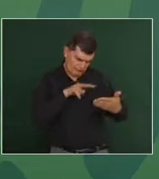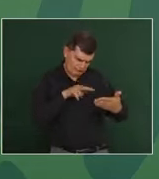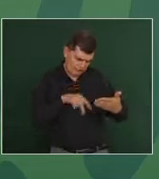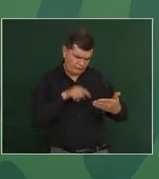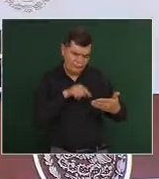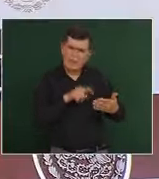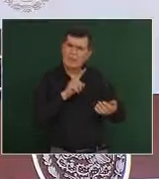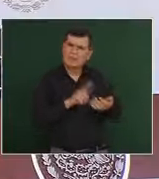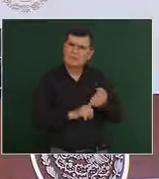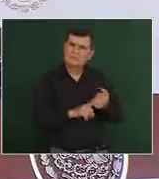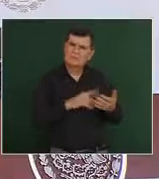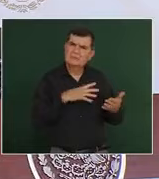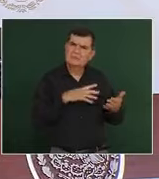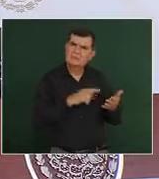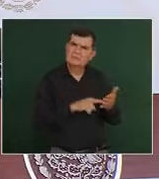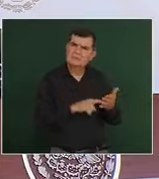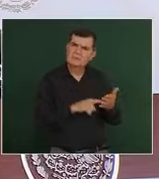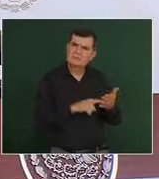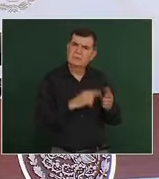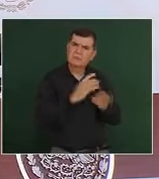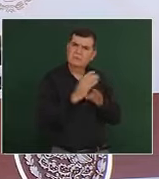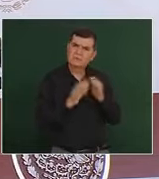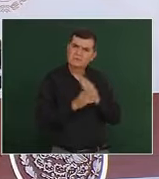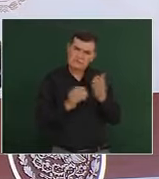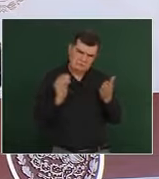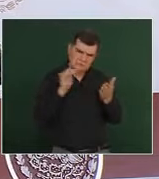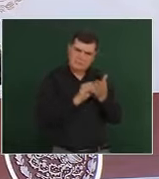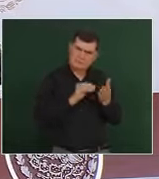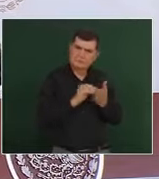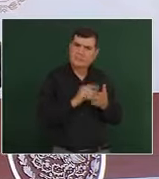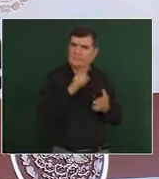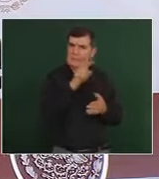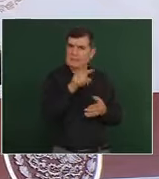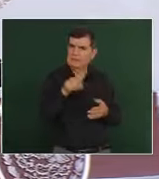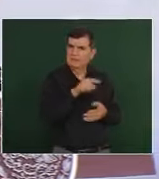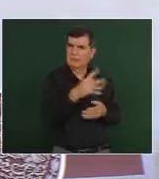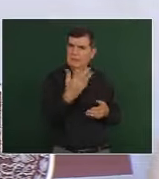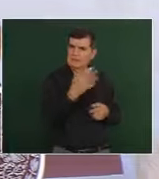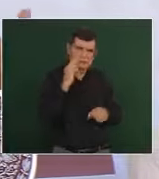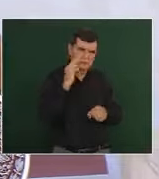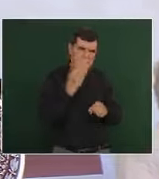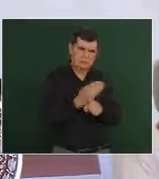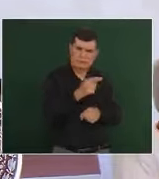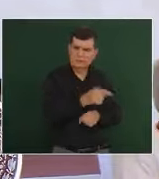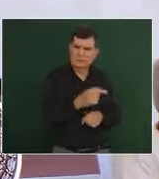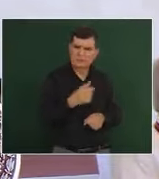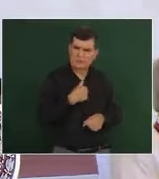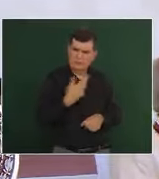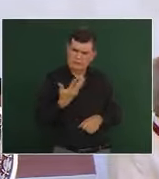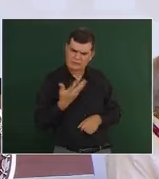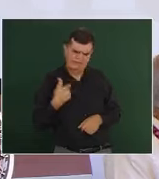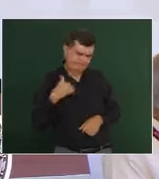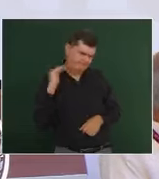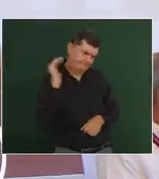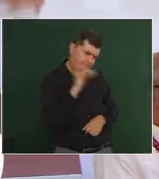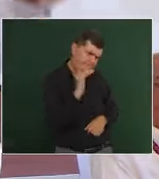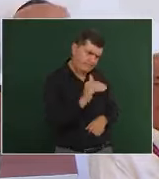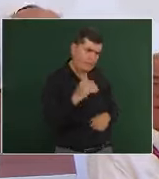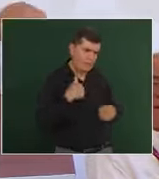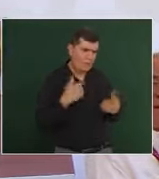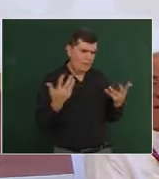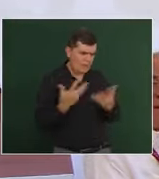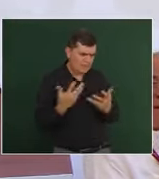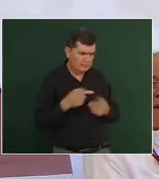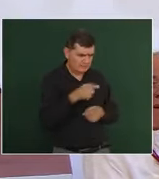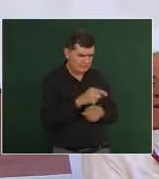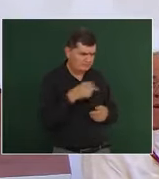y se tienen elementos de que ellos eran responsables, y pido que se actúe porque es un